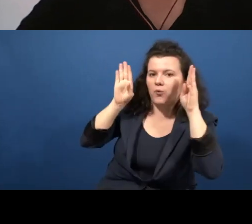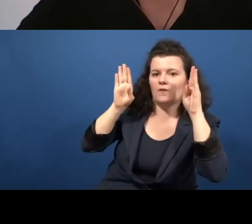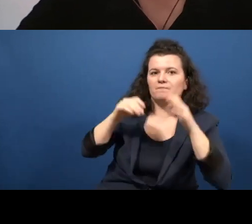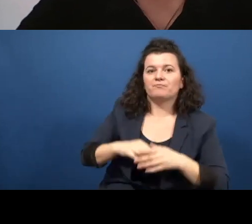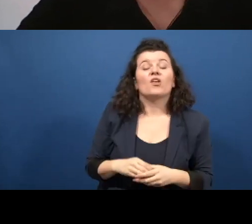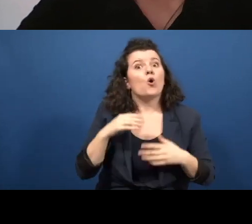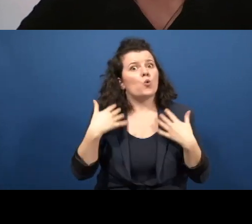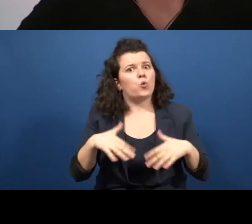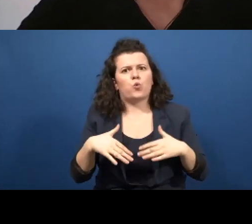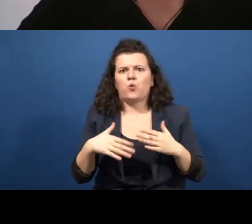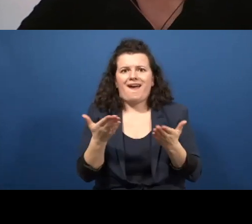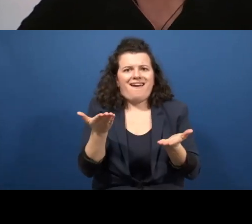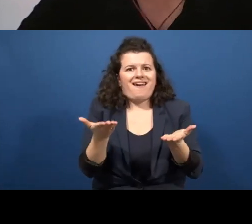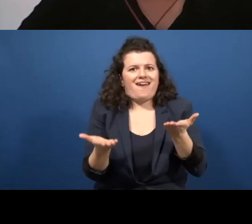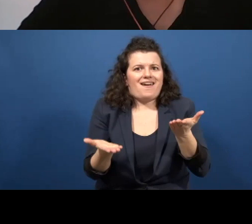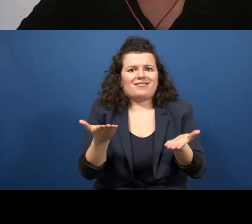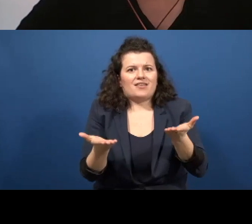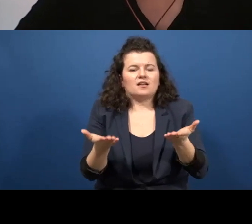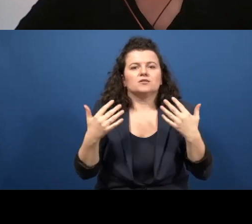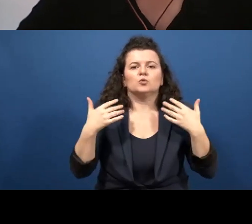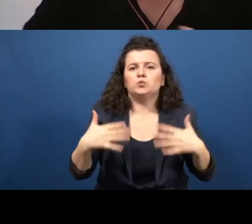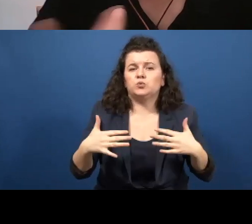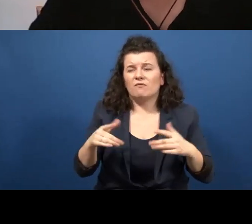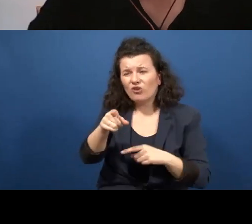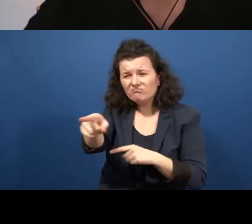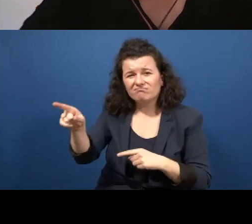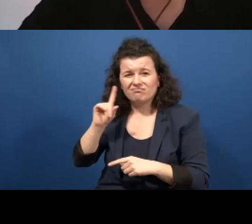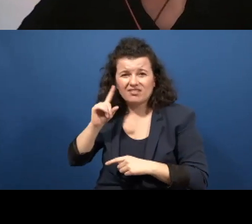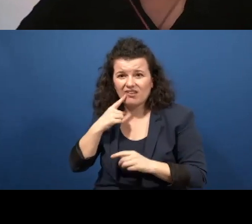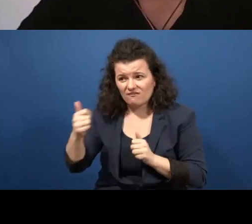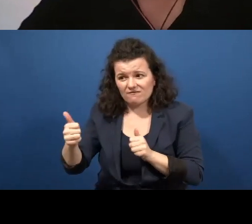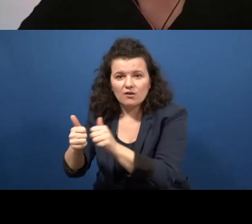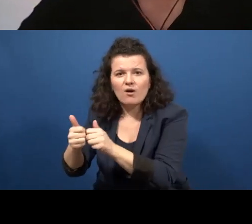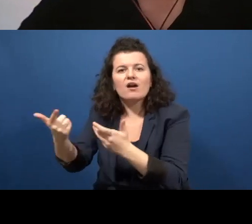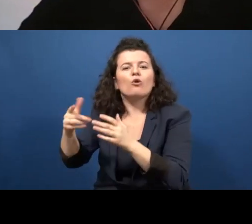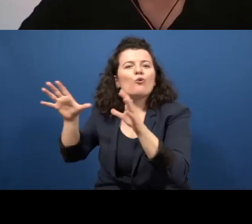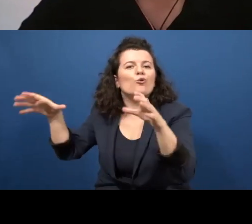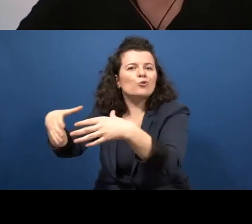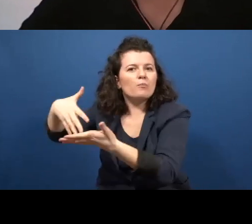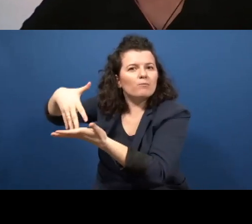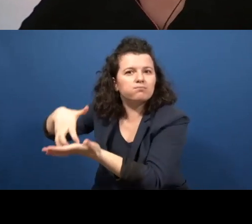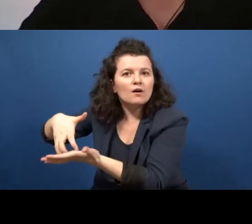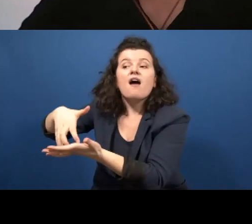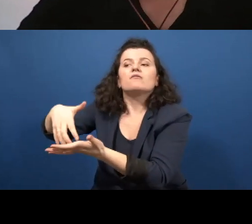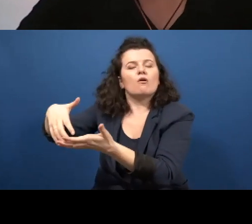en cada uno de estos entornos, ya que en la interpretación comunitaria